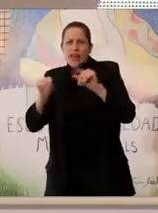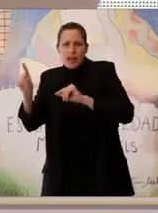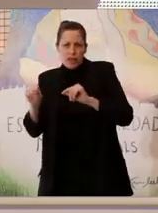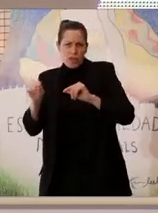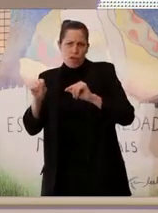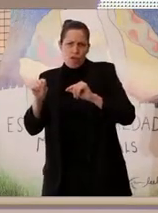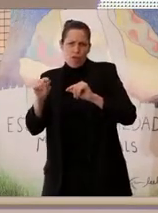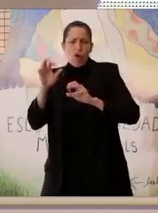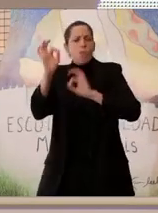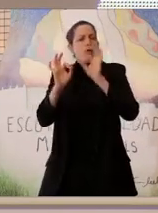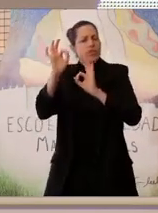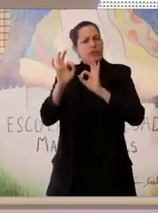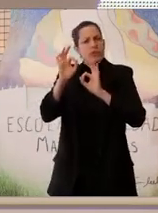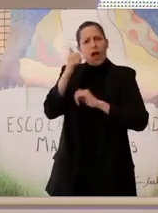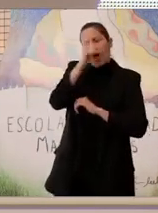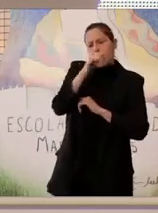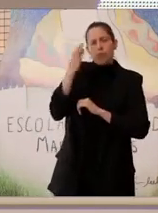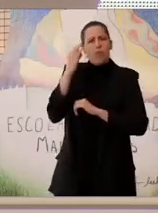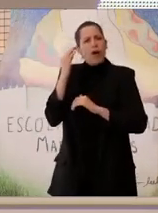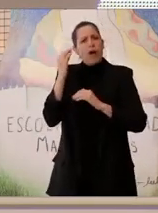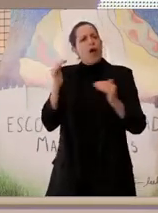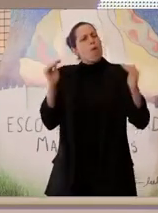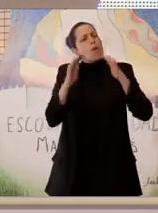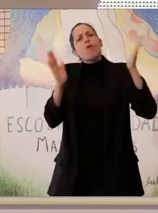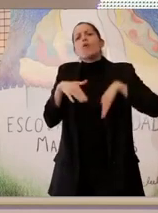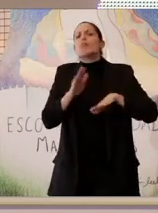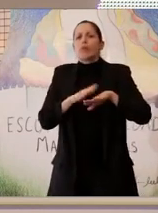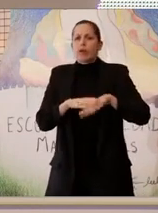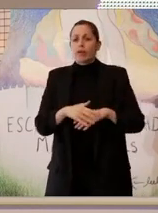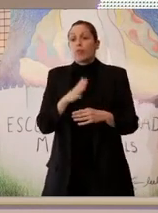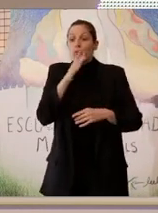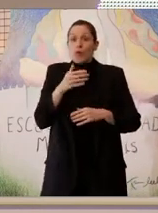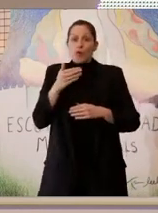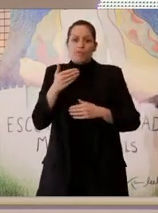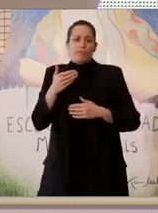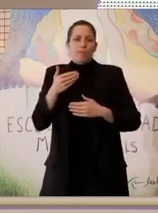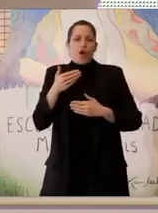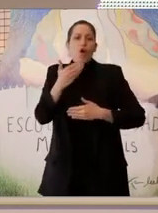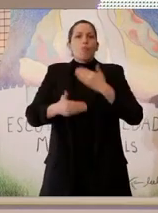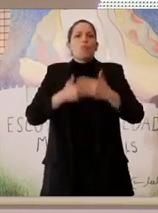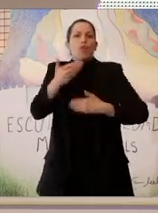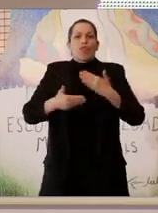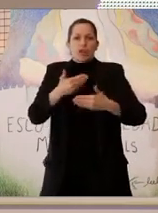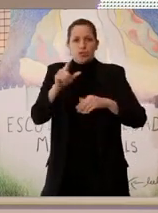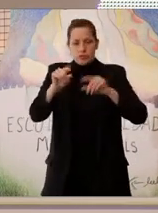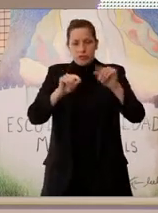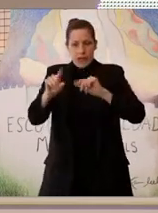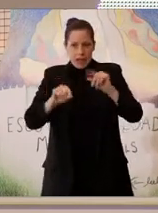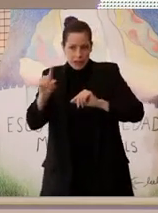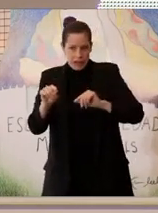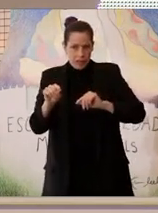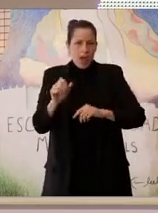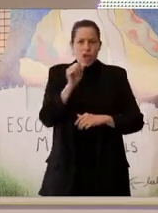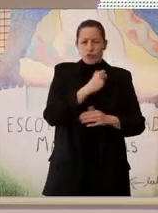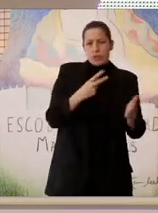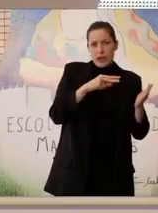Mirad, dice que los procesos selectivos hemos pasado del 20,6% en el año 2014